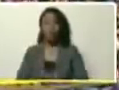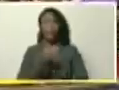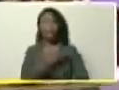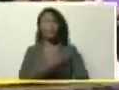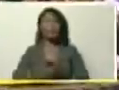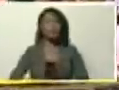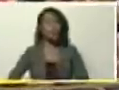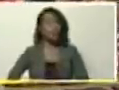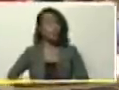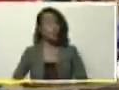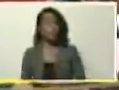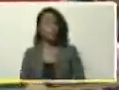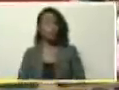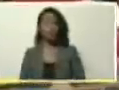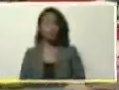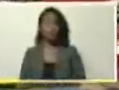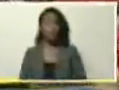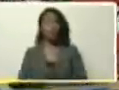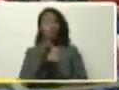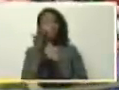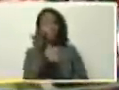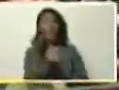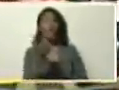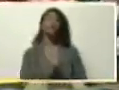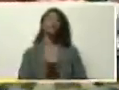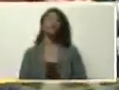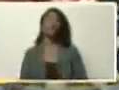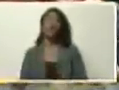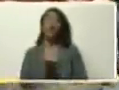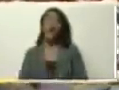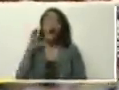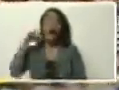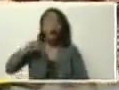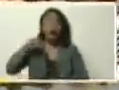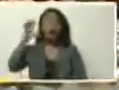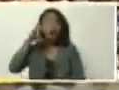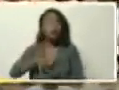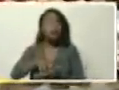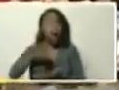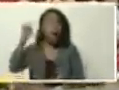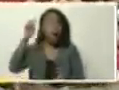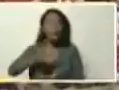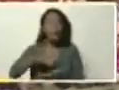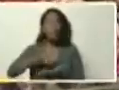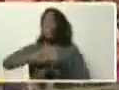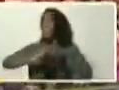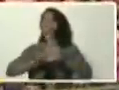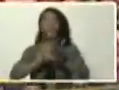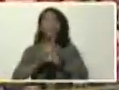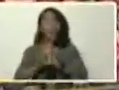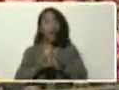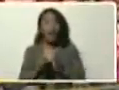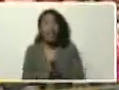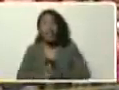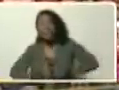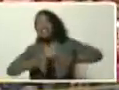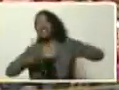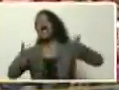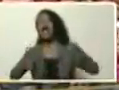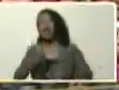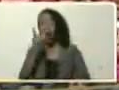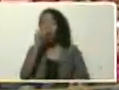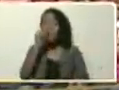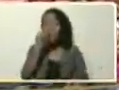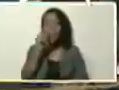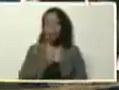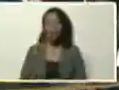Presidente, usted para el Estado Miranda significa el gran pacificador.